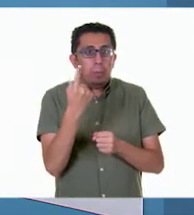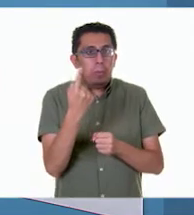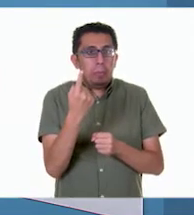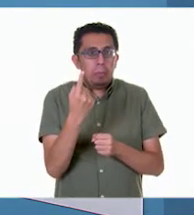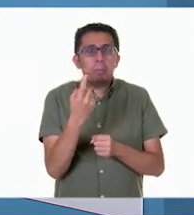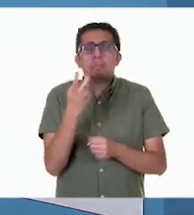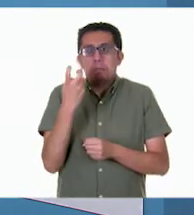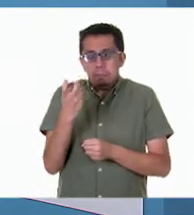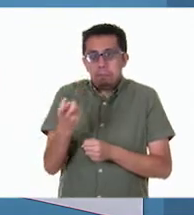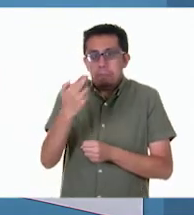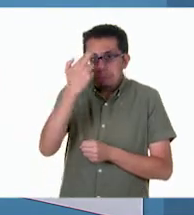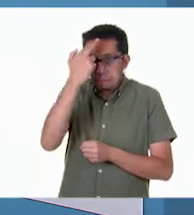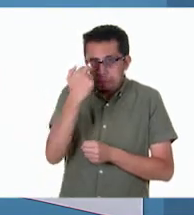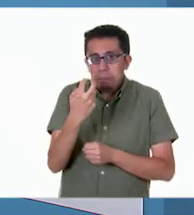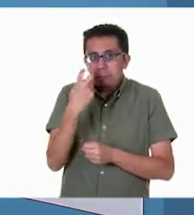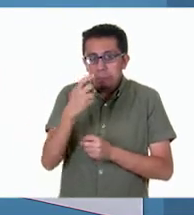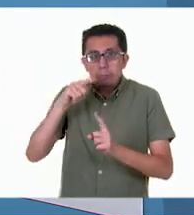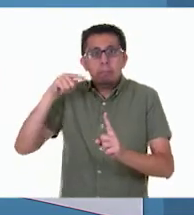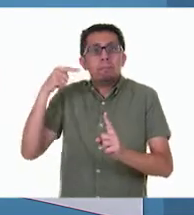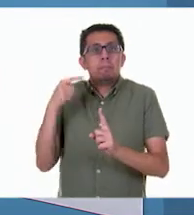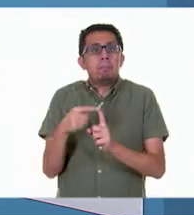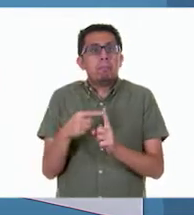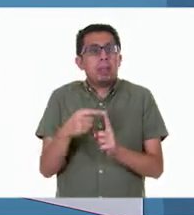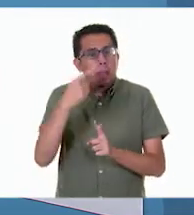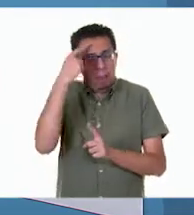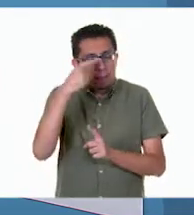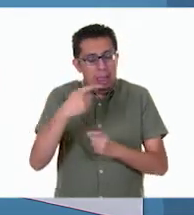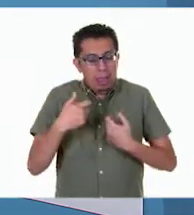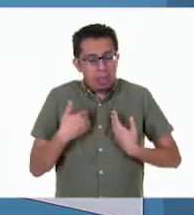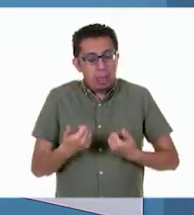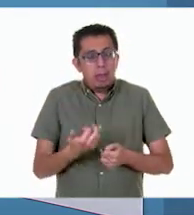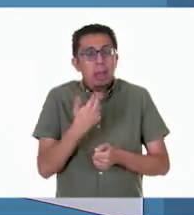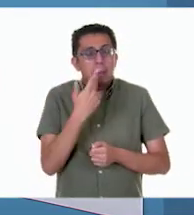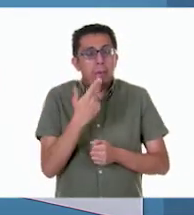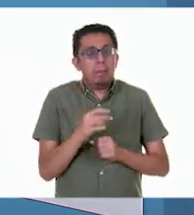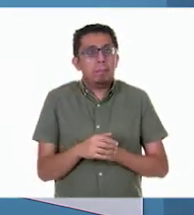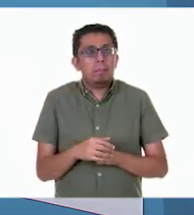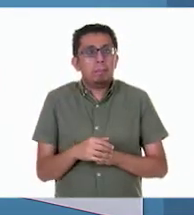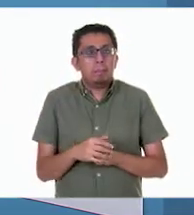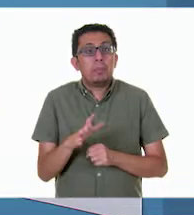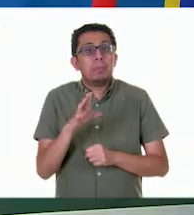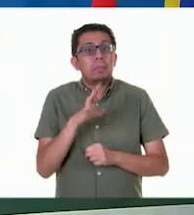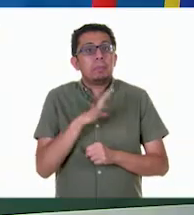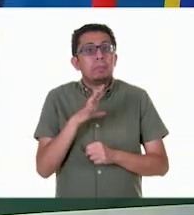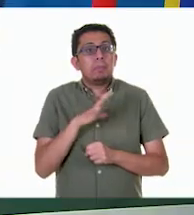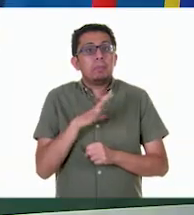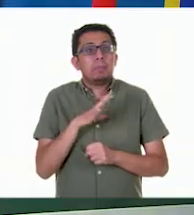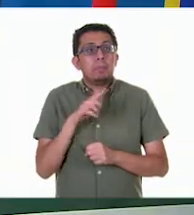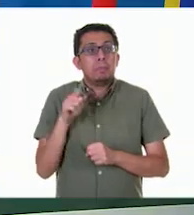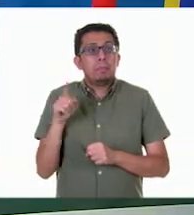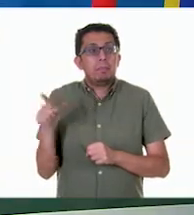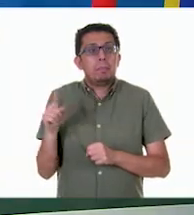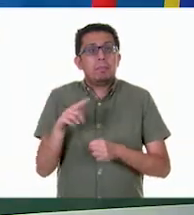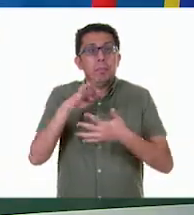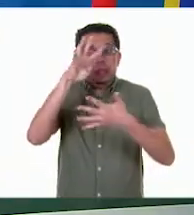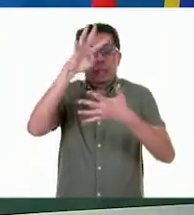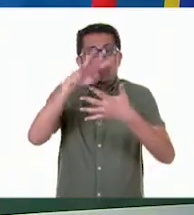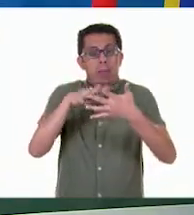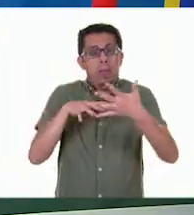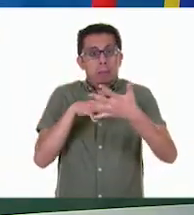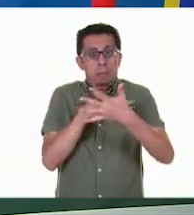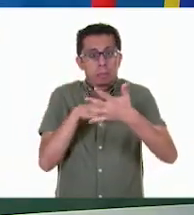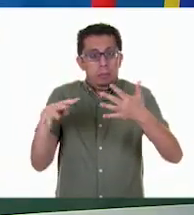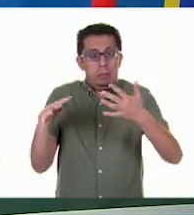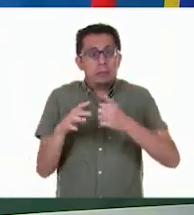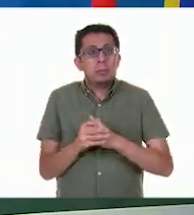Efectivamente, Tom. Justo de eso se trata. Y para comprender mejor este asunto, tenemos aquí una tabla.